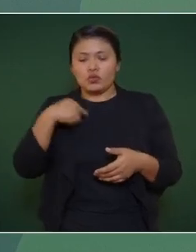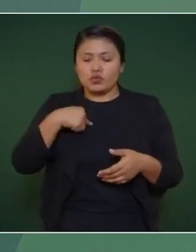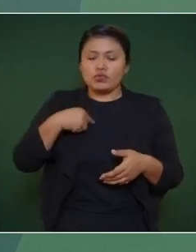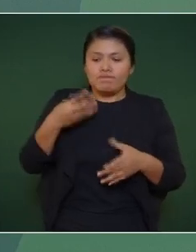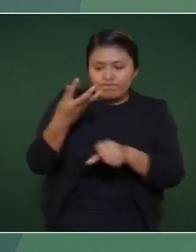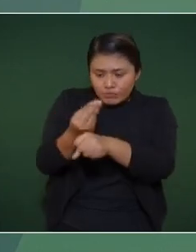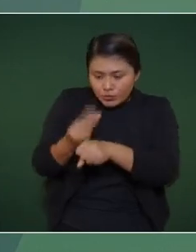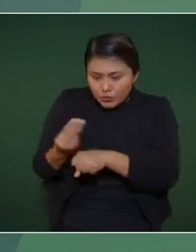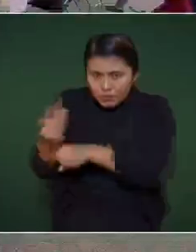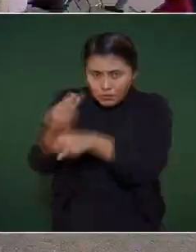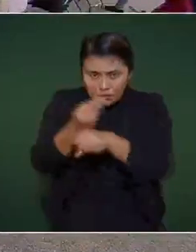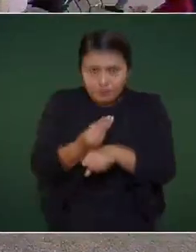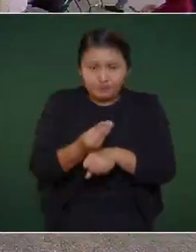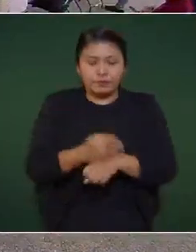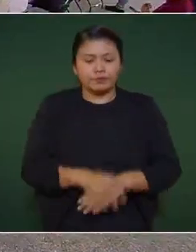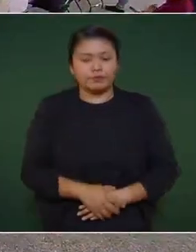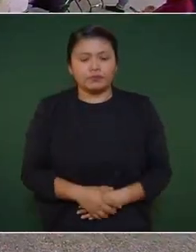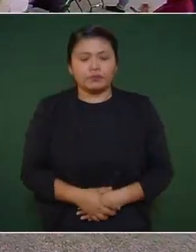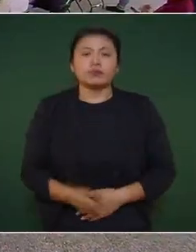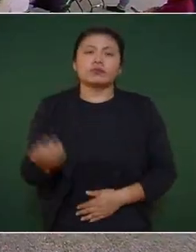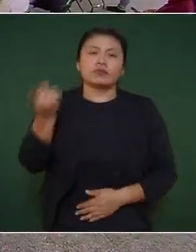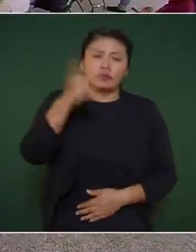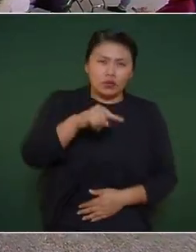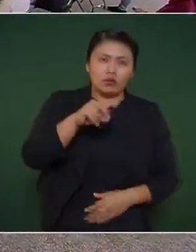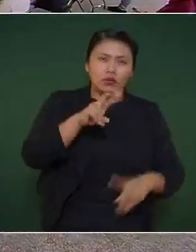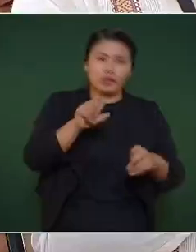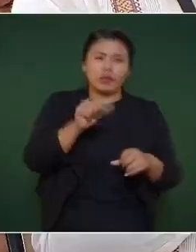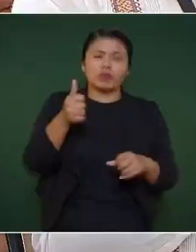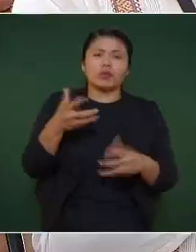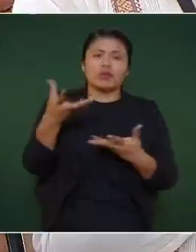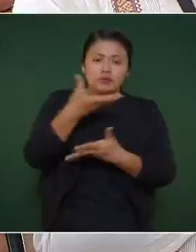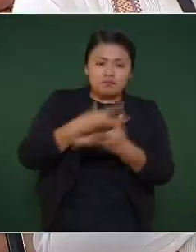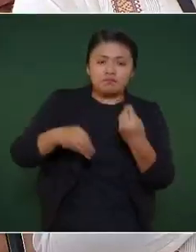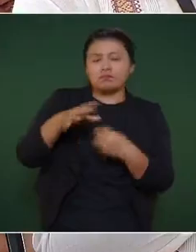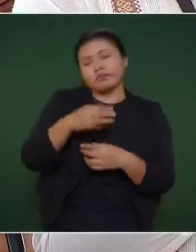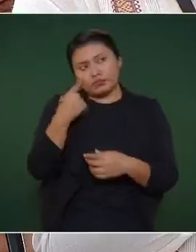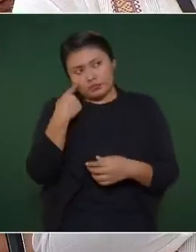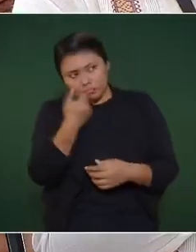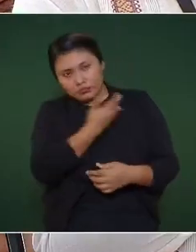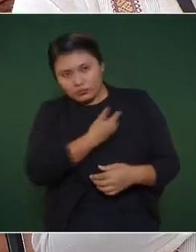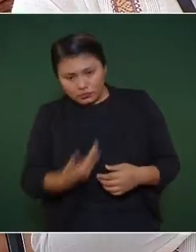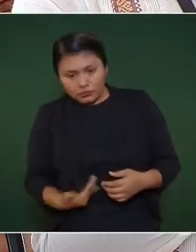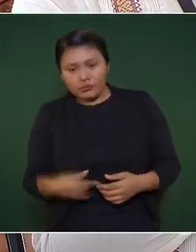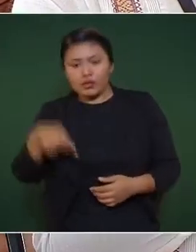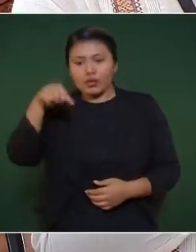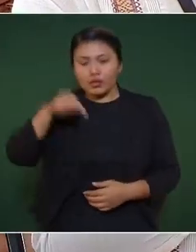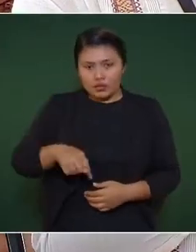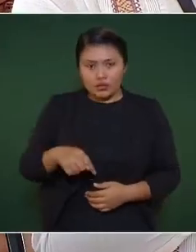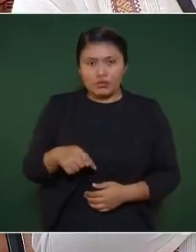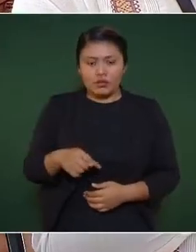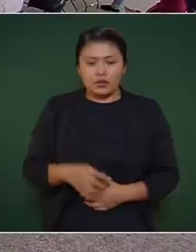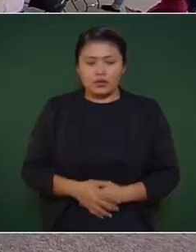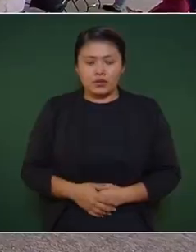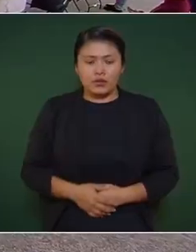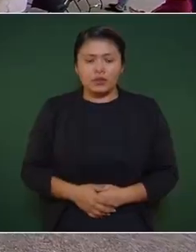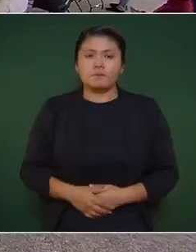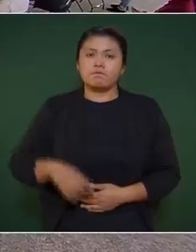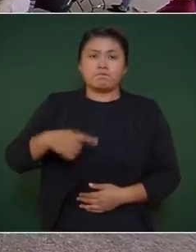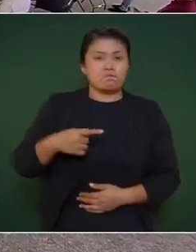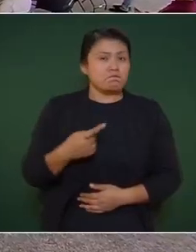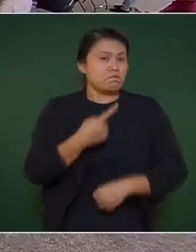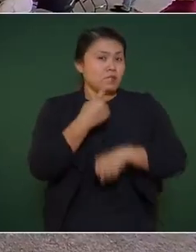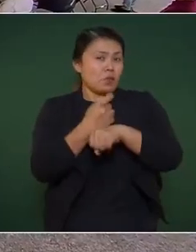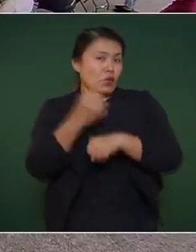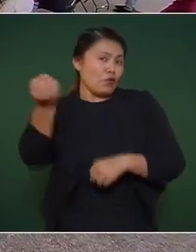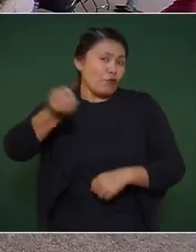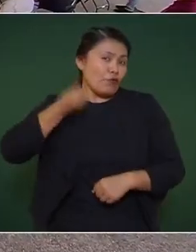que tenemos. Y con respecto a las inversiones, decir, presidente, que aquí en el primer polo de bienestar